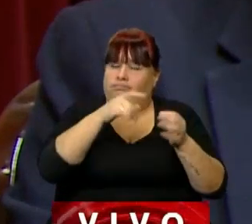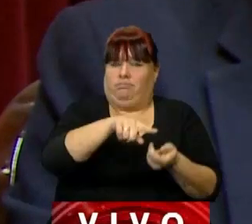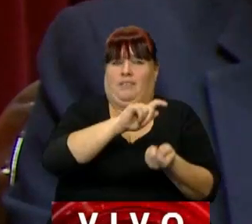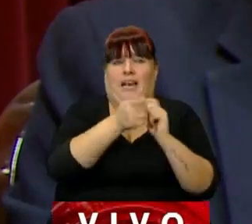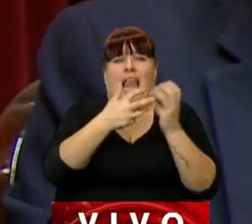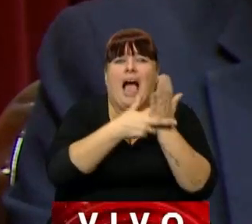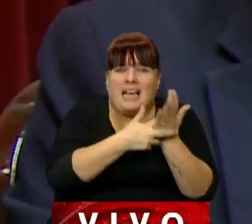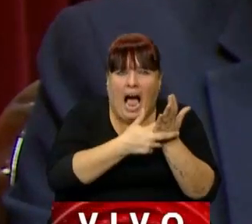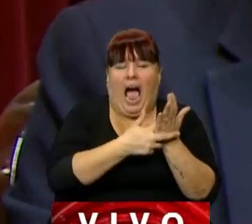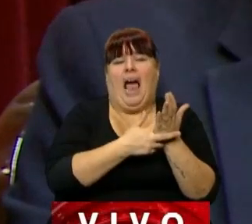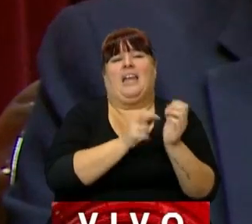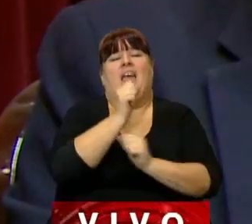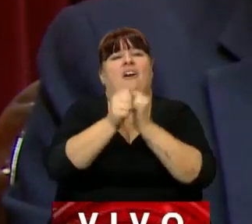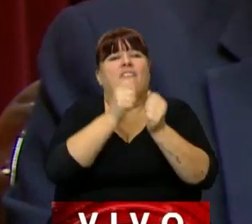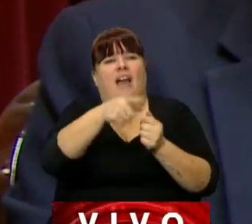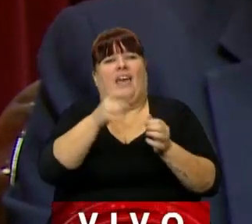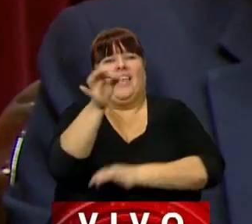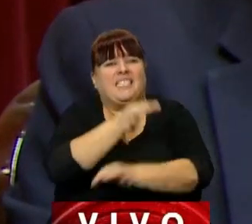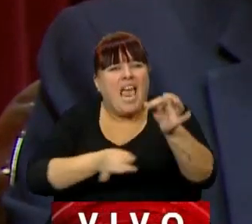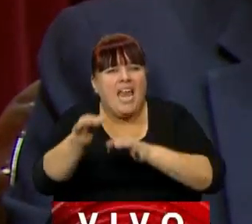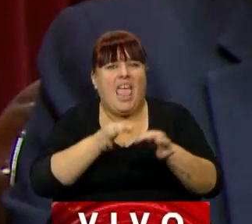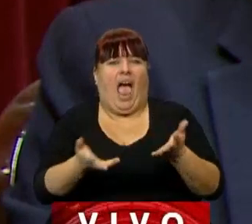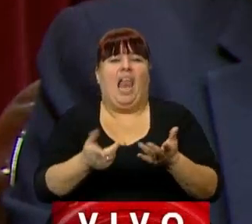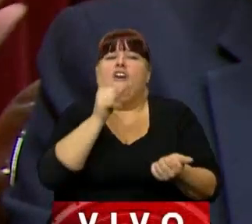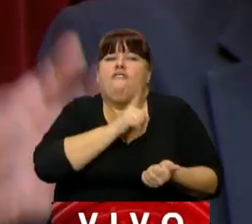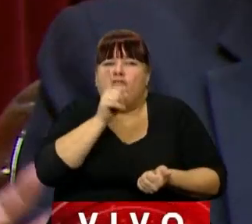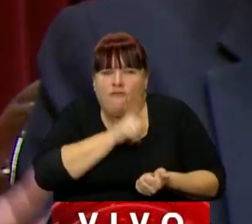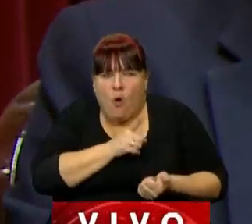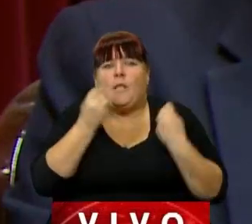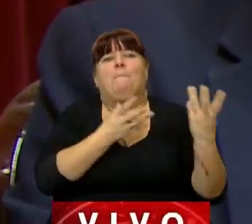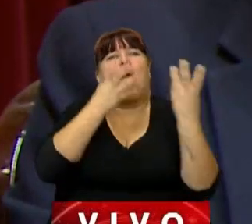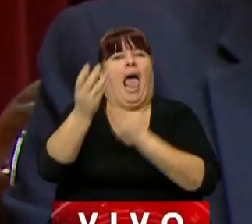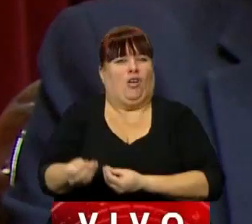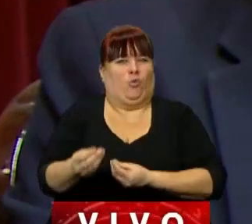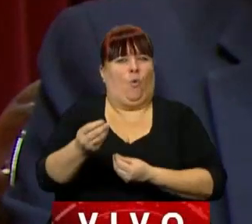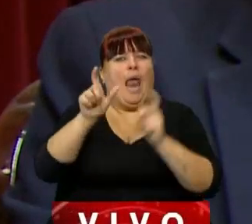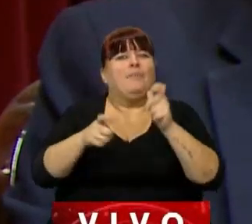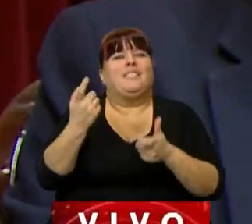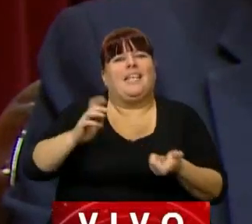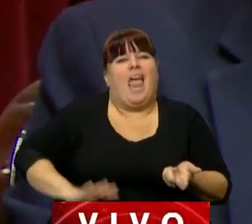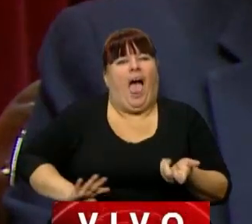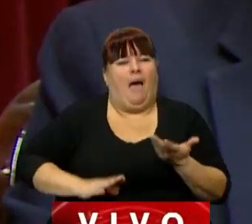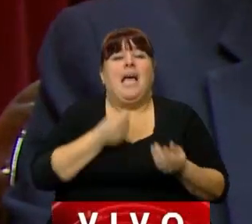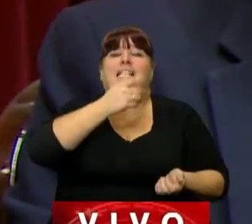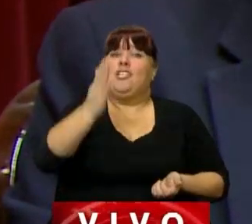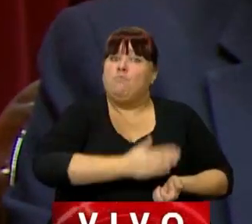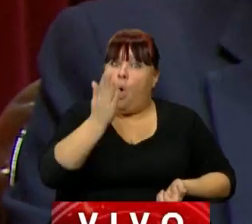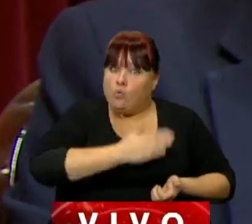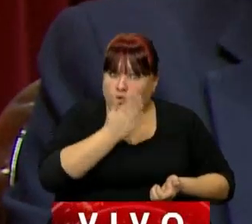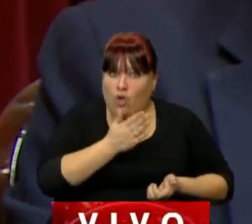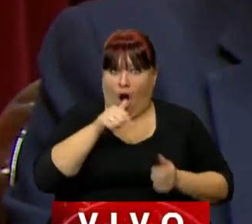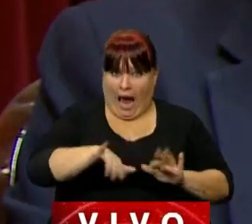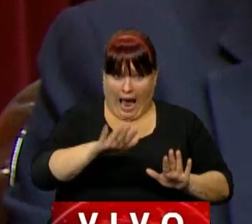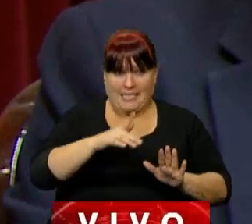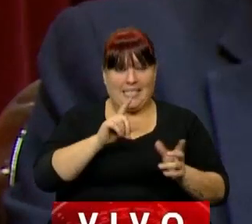elaboración de la carne, la elaboración del cereal, de las frutas, para ayudar a los que verdaderamente necesitan. Porque produciendo